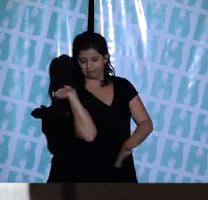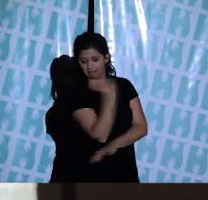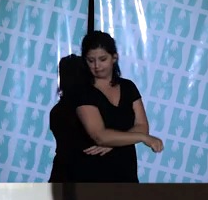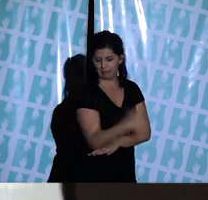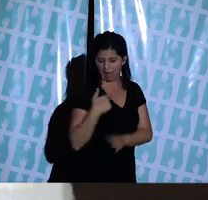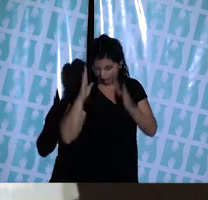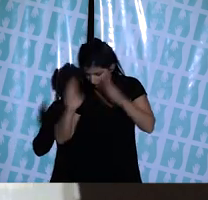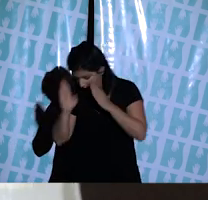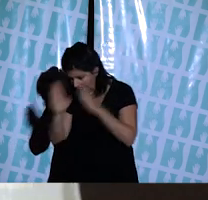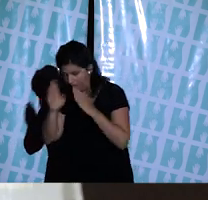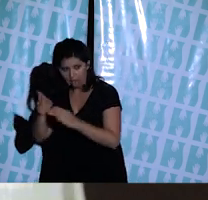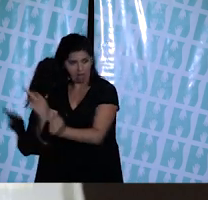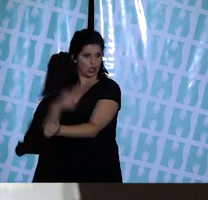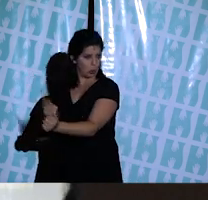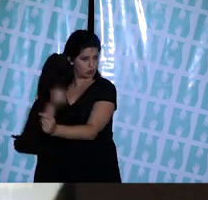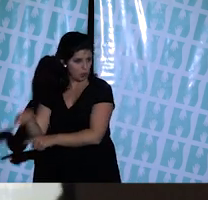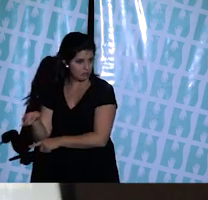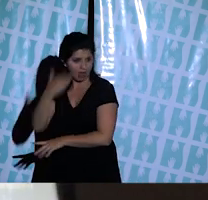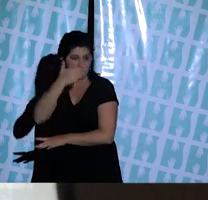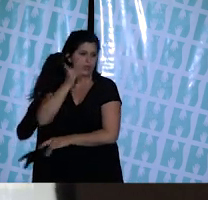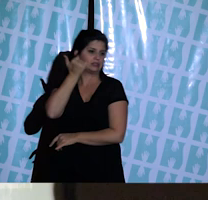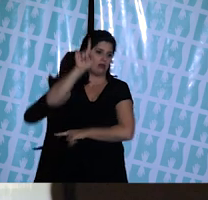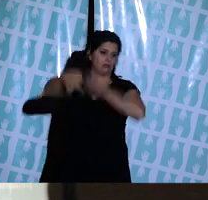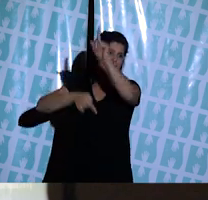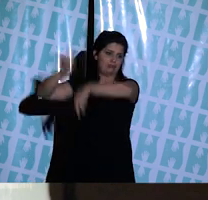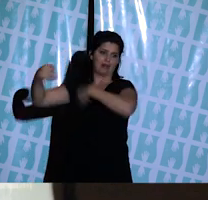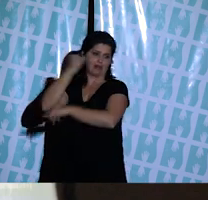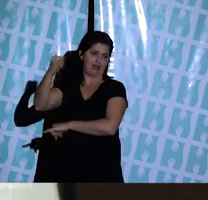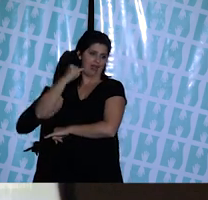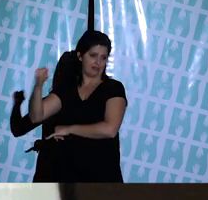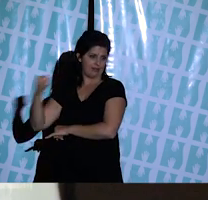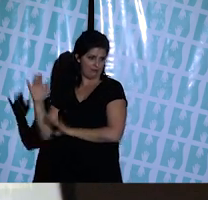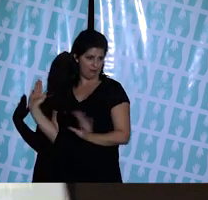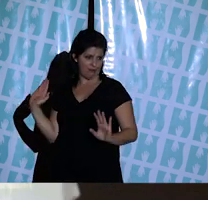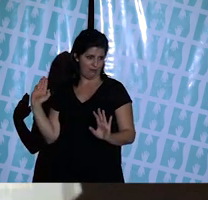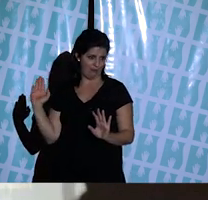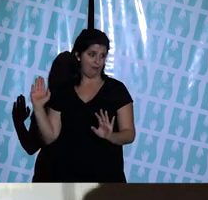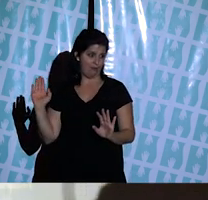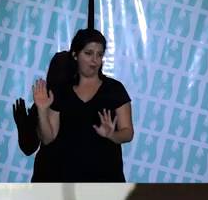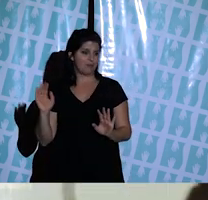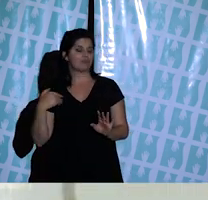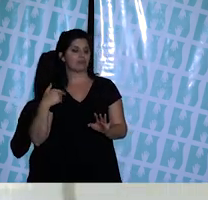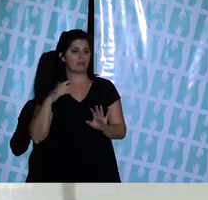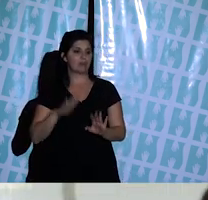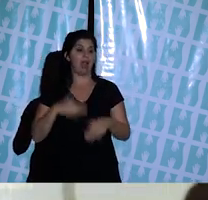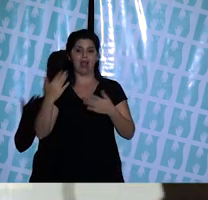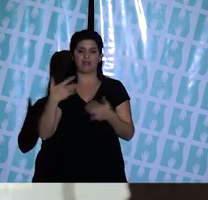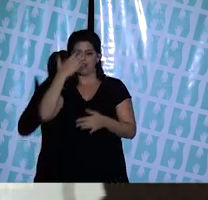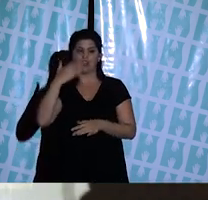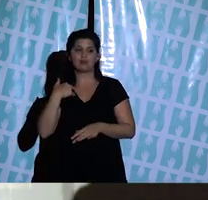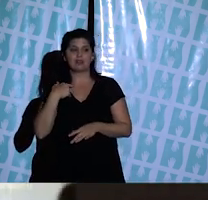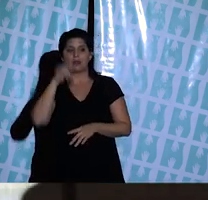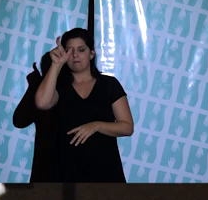tiempo a esto, y después ya se le vienen todos los problemas juntos. Por lo tanto, después ya ningún